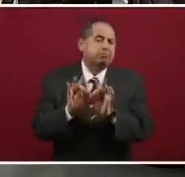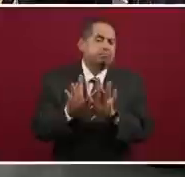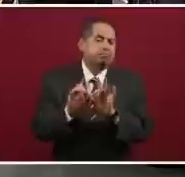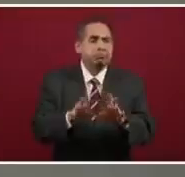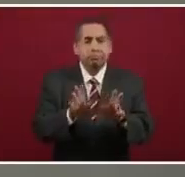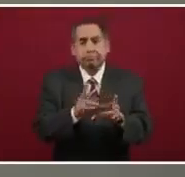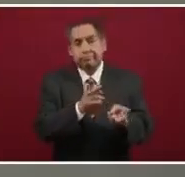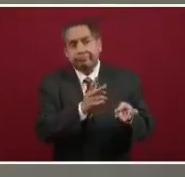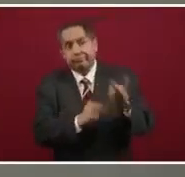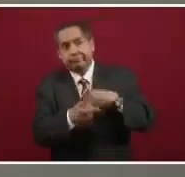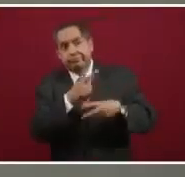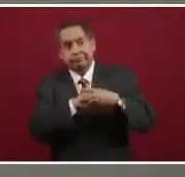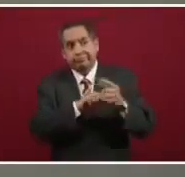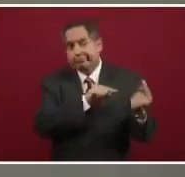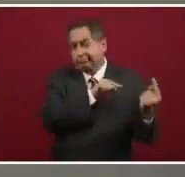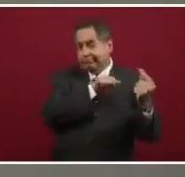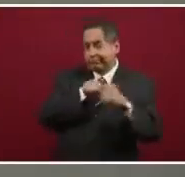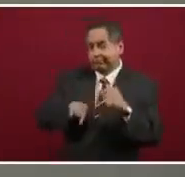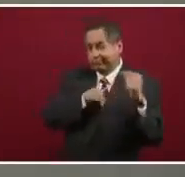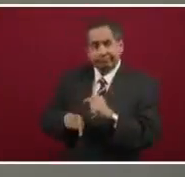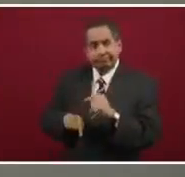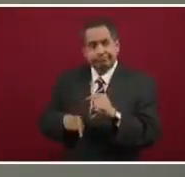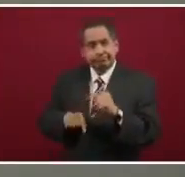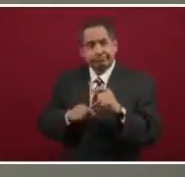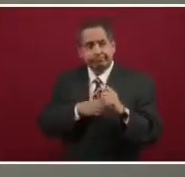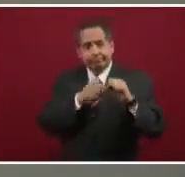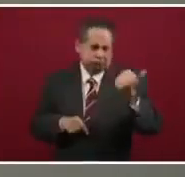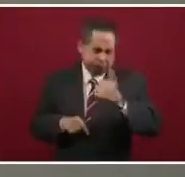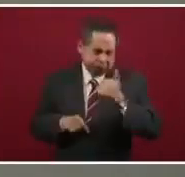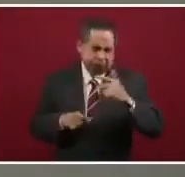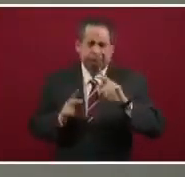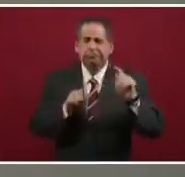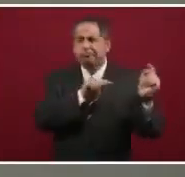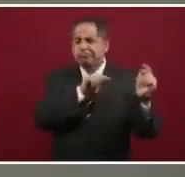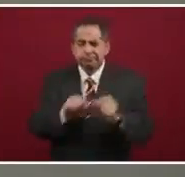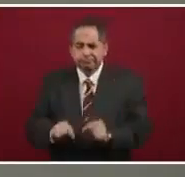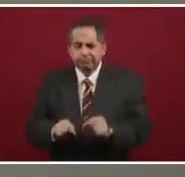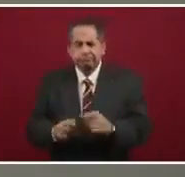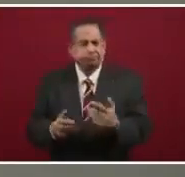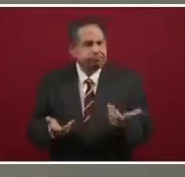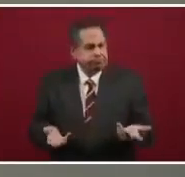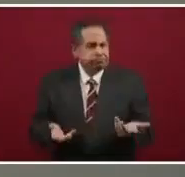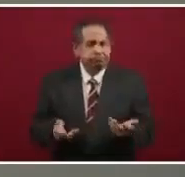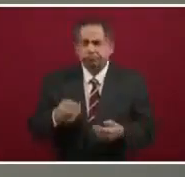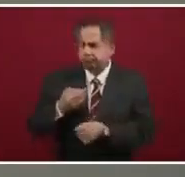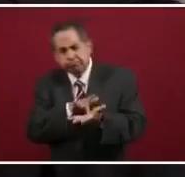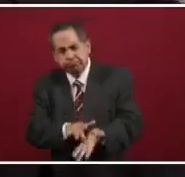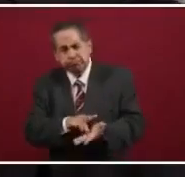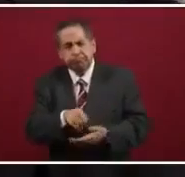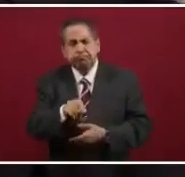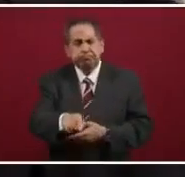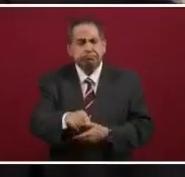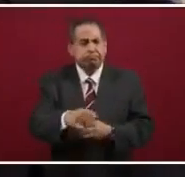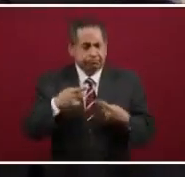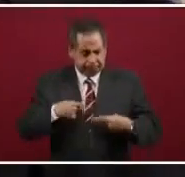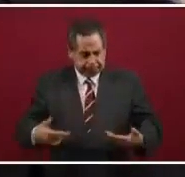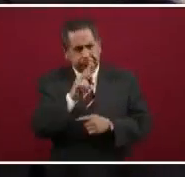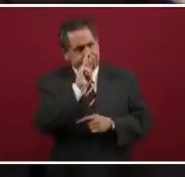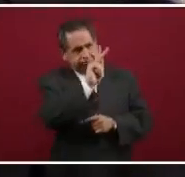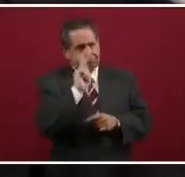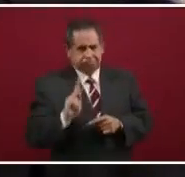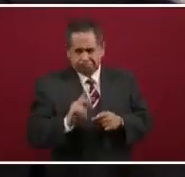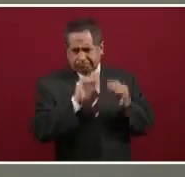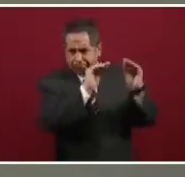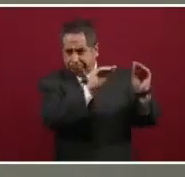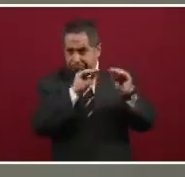un flujo de Estados Unidos a México más importante, que es continuo, ¿cómo se le está apoyando en estos momentos al paisano que regresa,